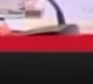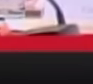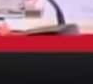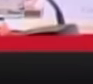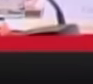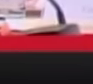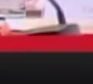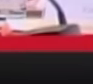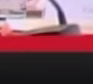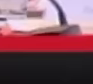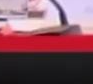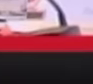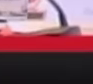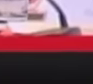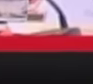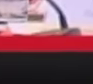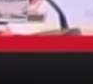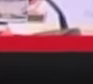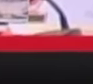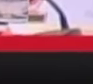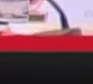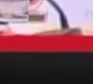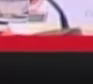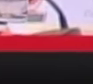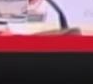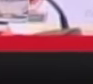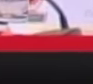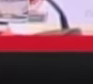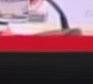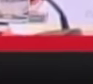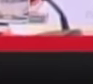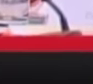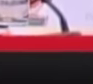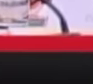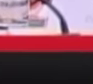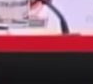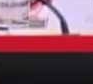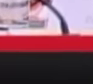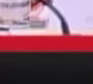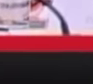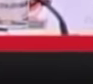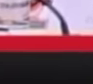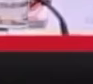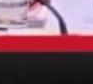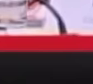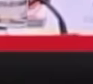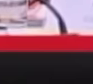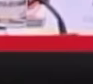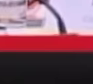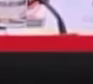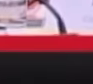el expediente? ¿Sí o no? Esa es una pregunta, señor presidente. Gracias. Sobre el bypass de 28 de julio, señor